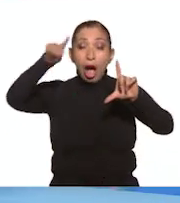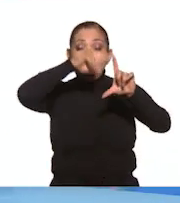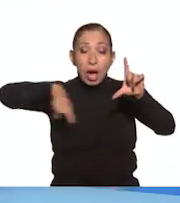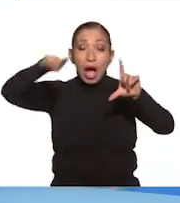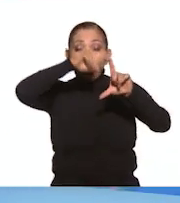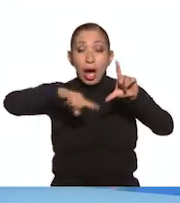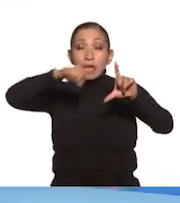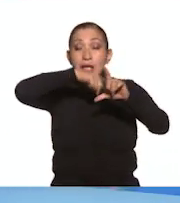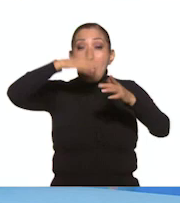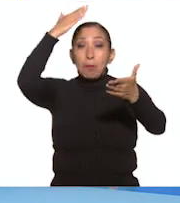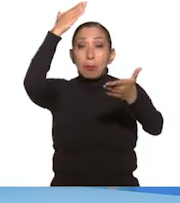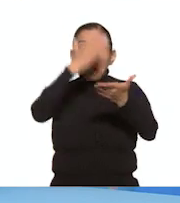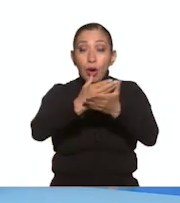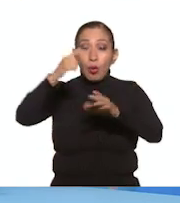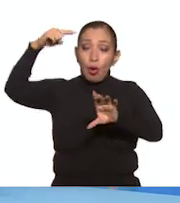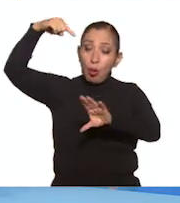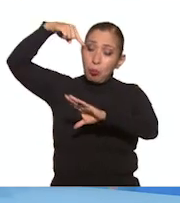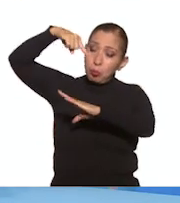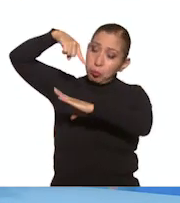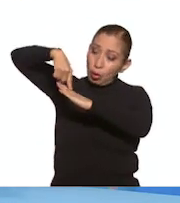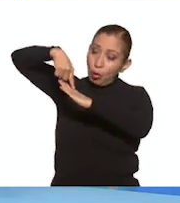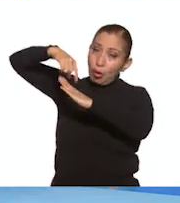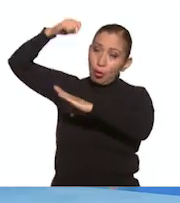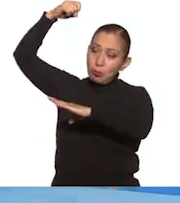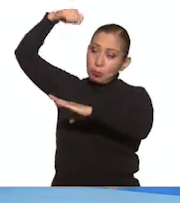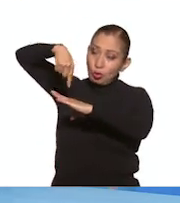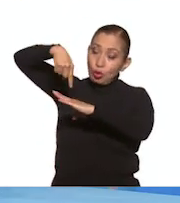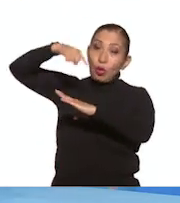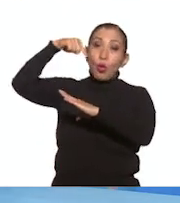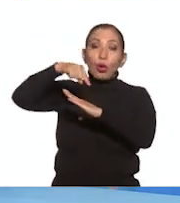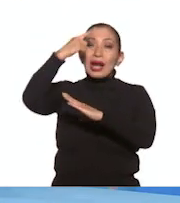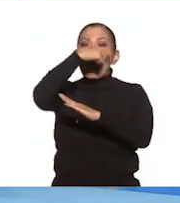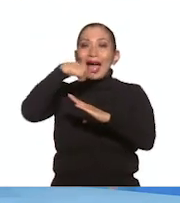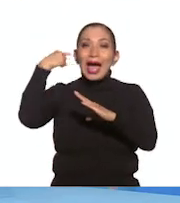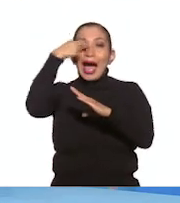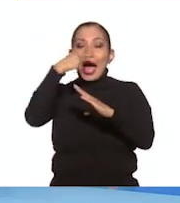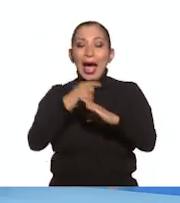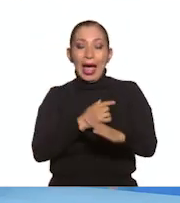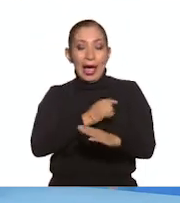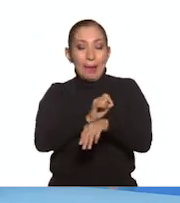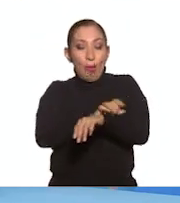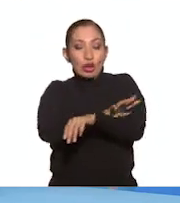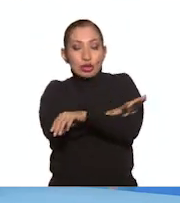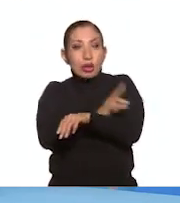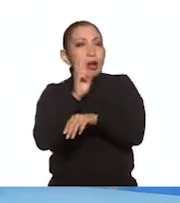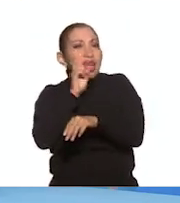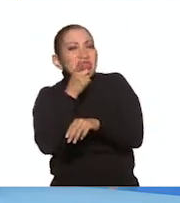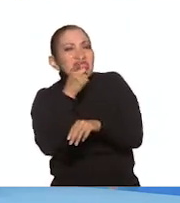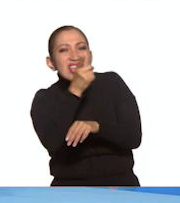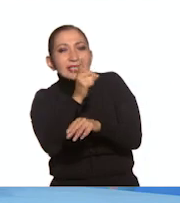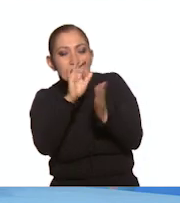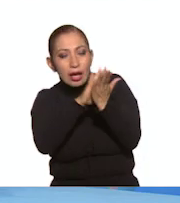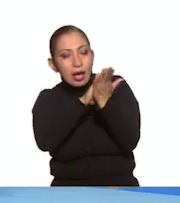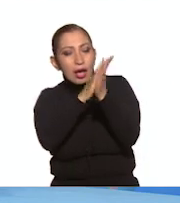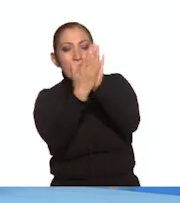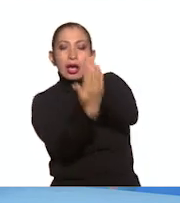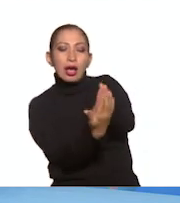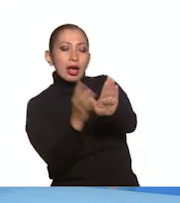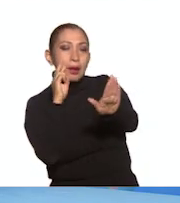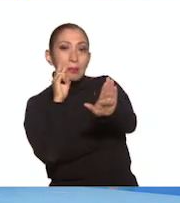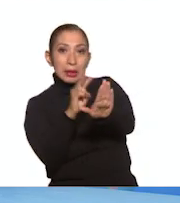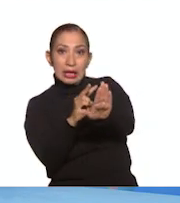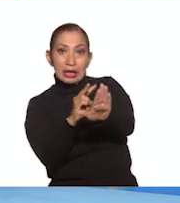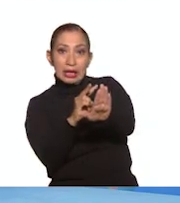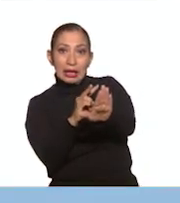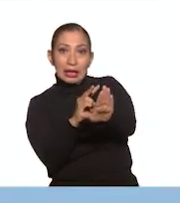cuando ésta se detenga en un emoticón que estará representado con una emoción, tendremos que leer lo que dice detrás de ella misma. ¿Sí me